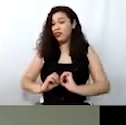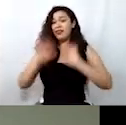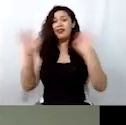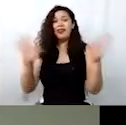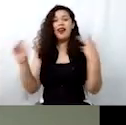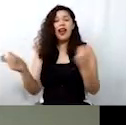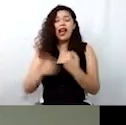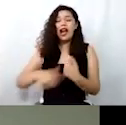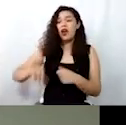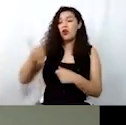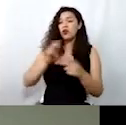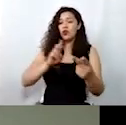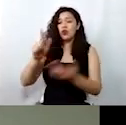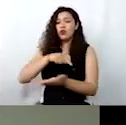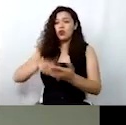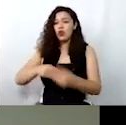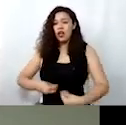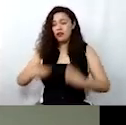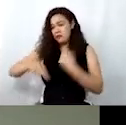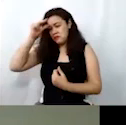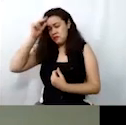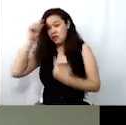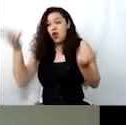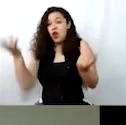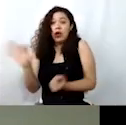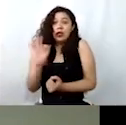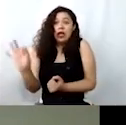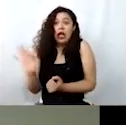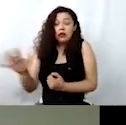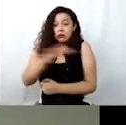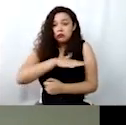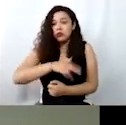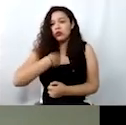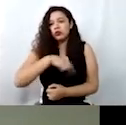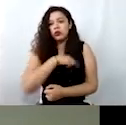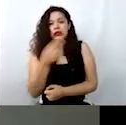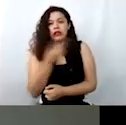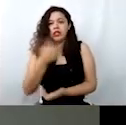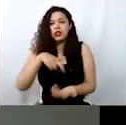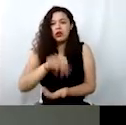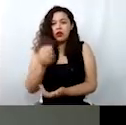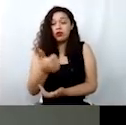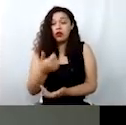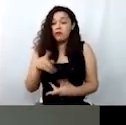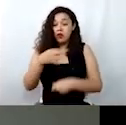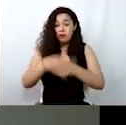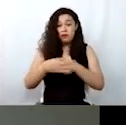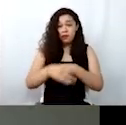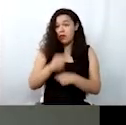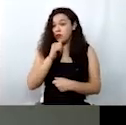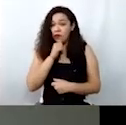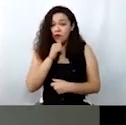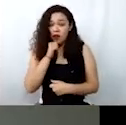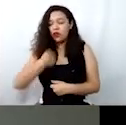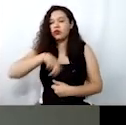vida inteligente en otro lugar o tendremos la capacidad de crear el ambiente necesario en otro lugar. Pero mientras tanto, les propongo que